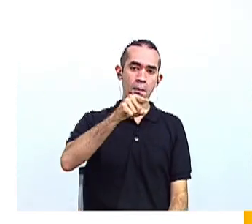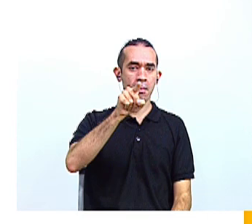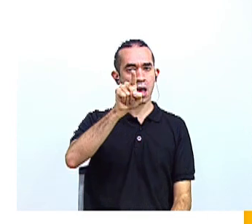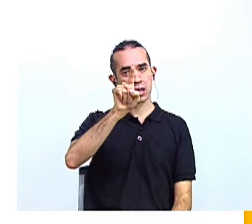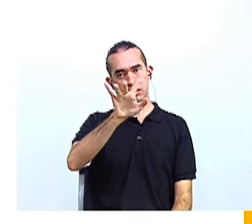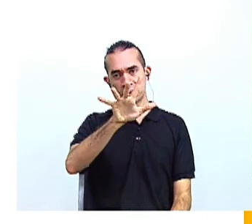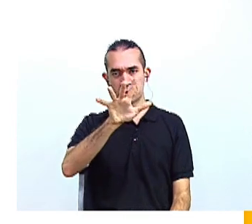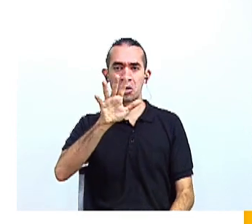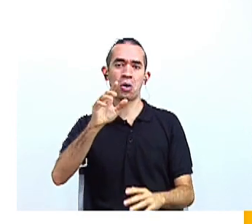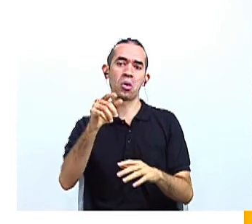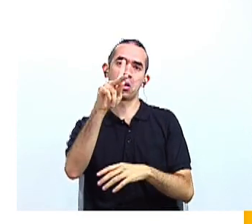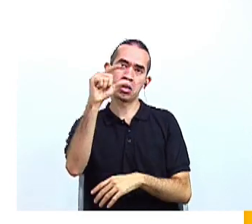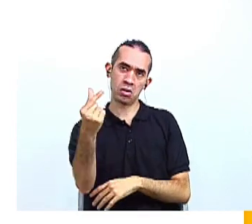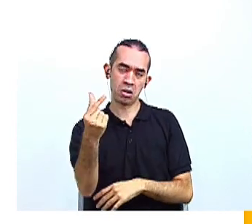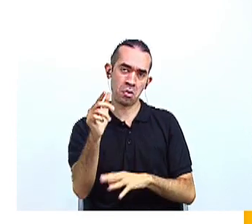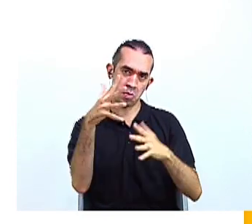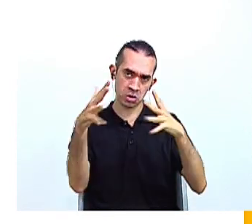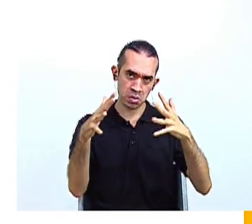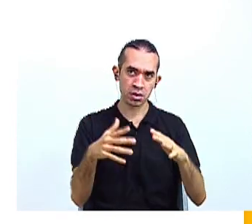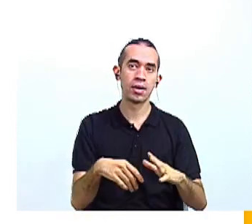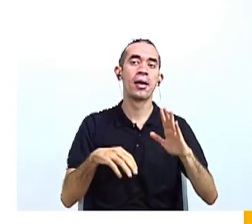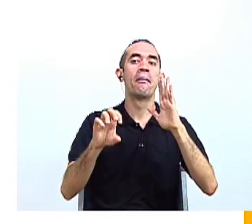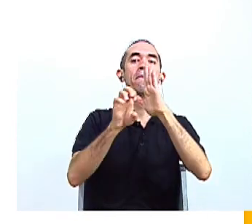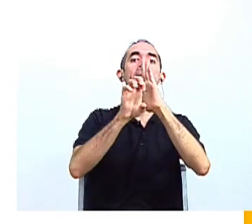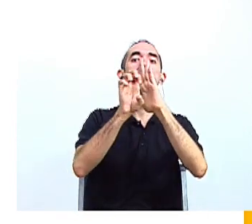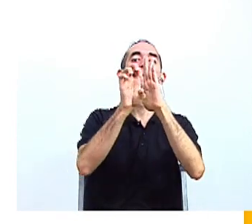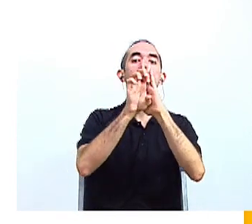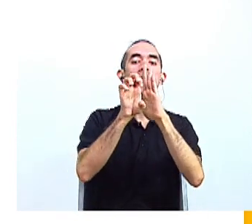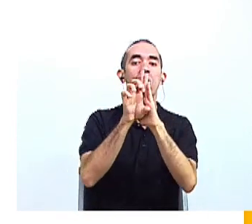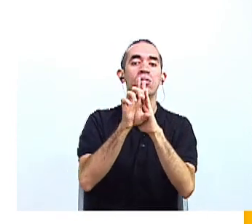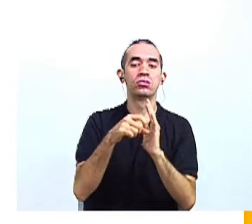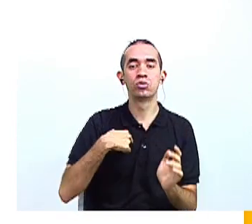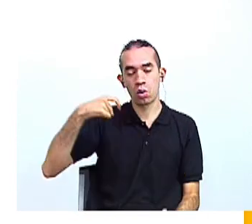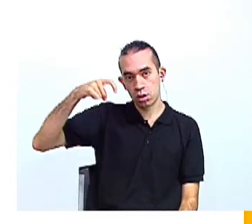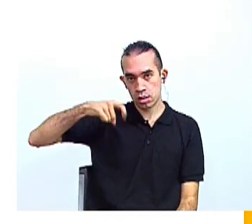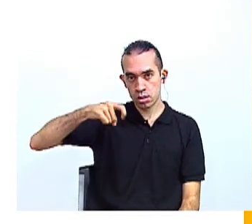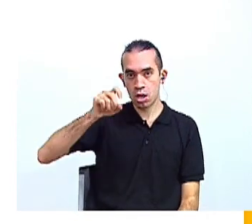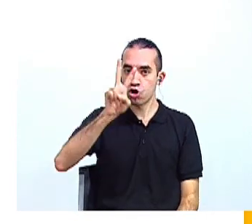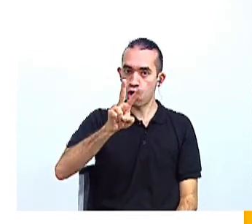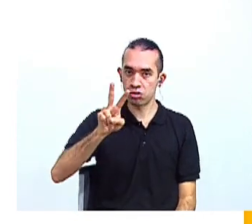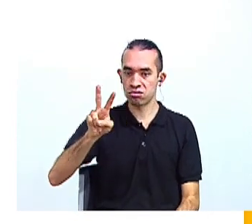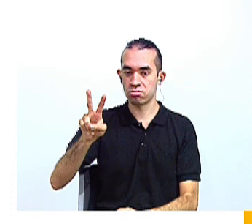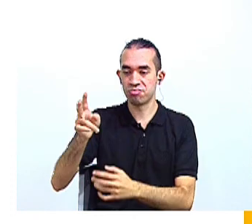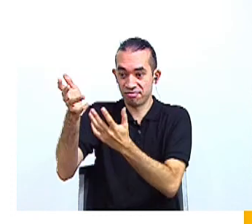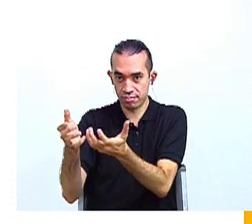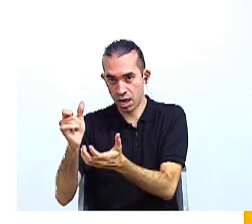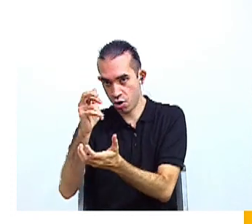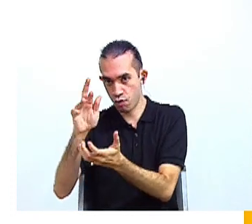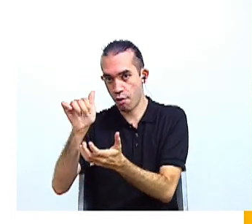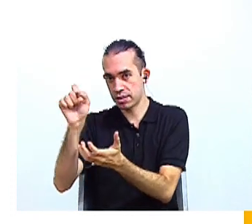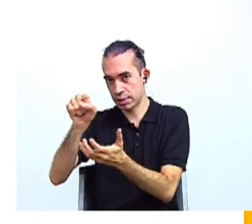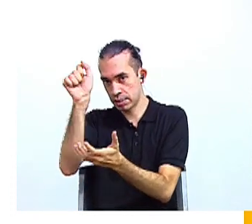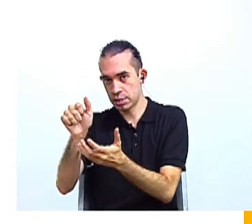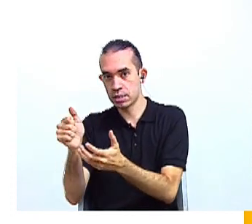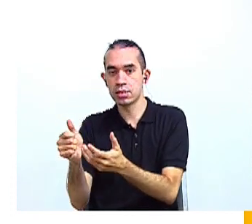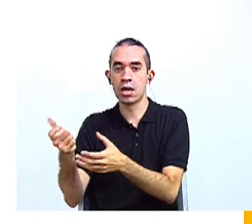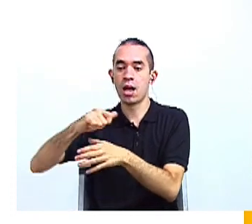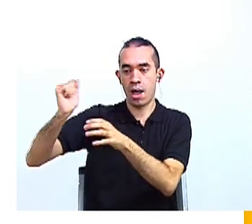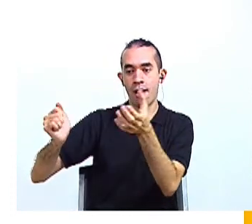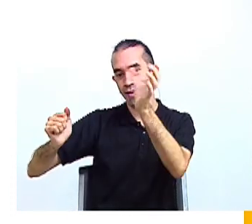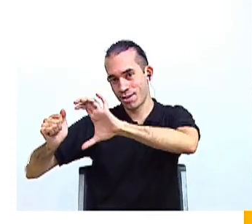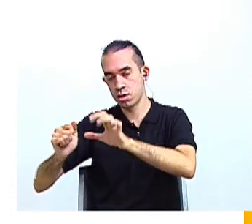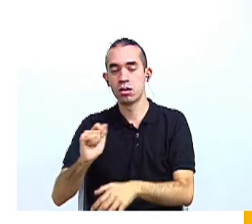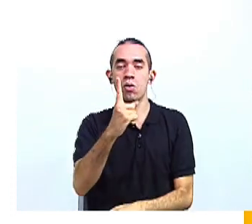medio aproximadamente. Como en el ejemplo, necesito 2 arrobas de harina y una de